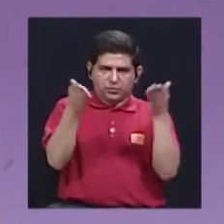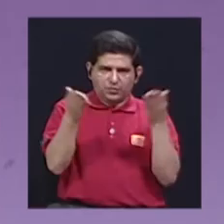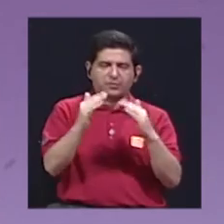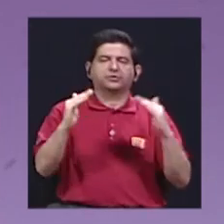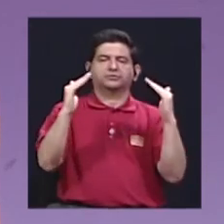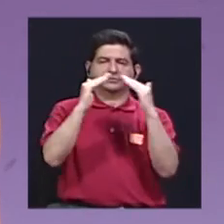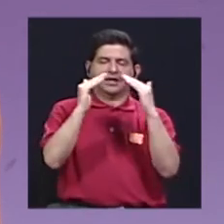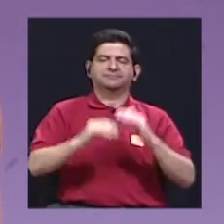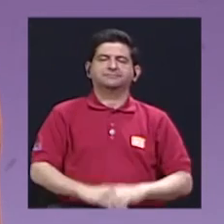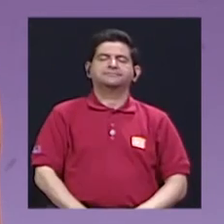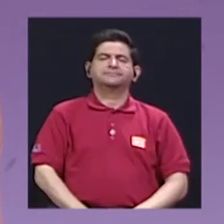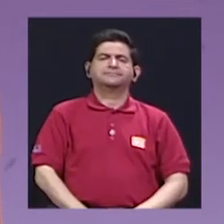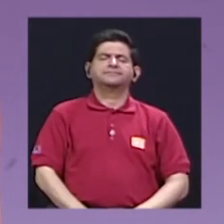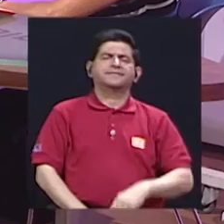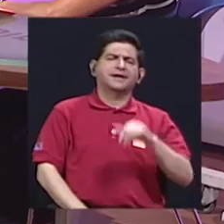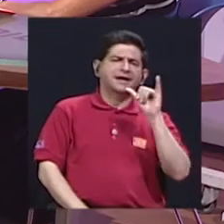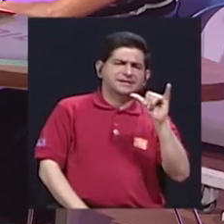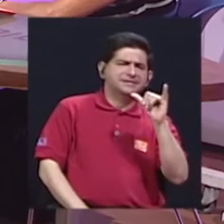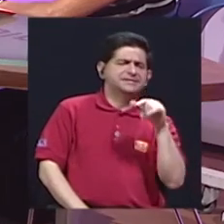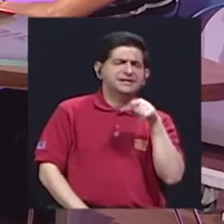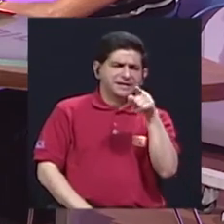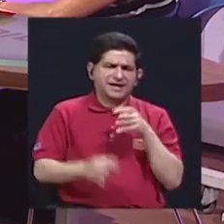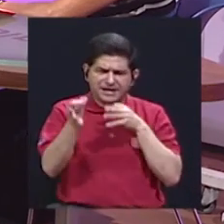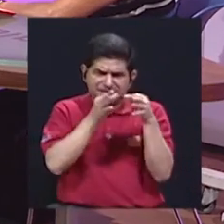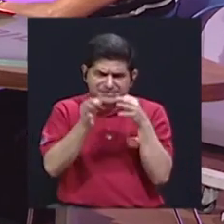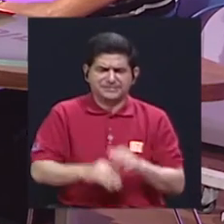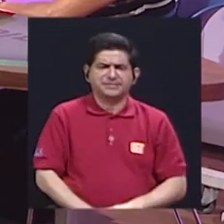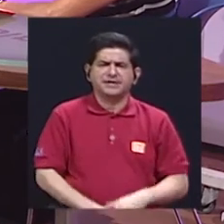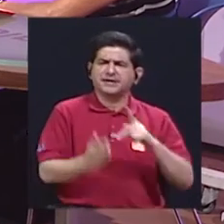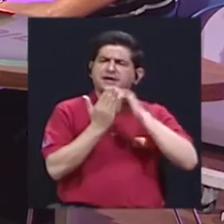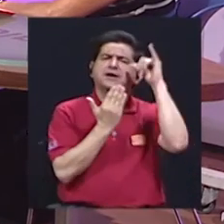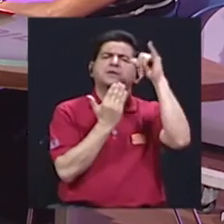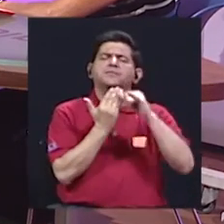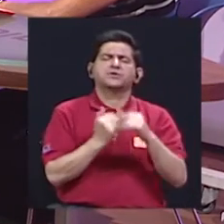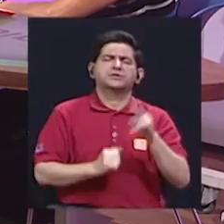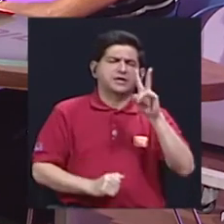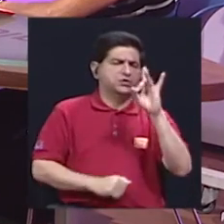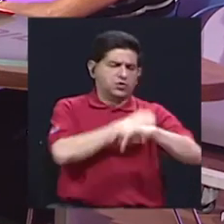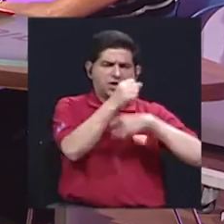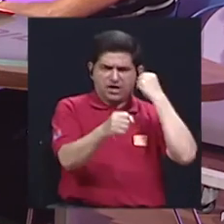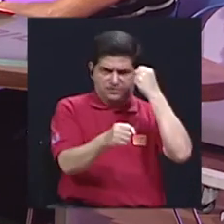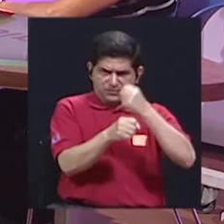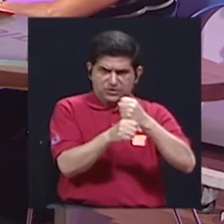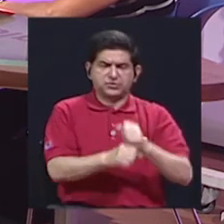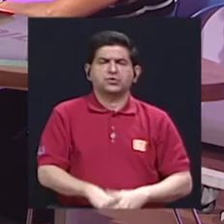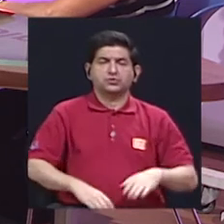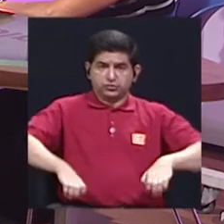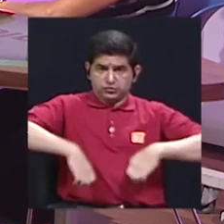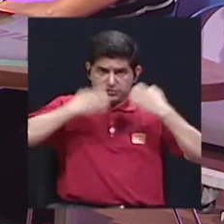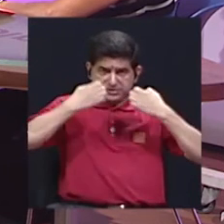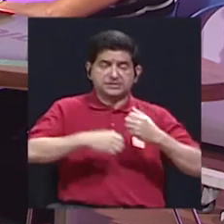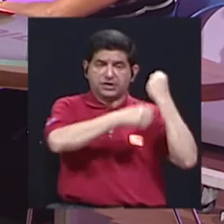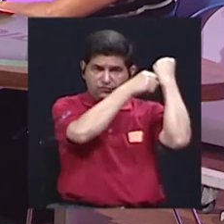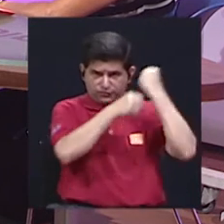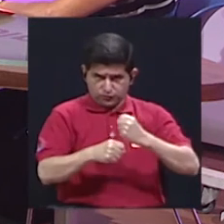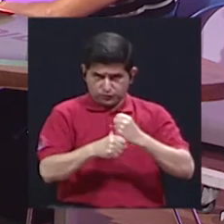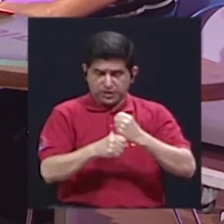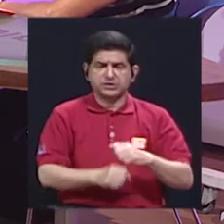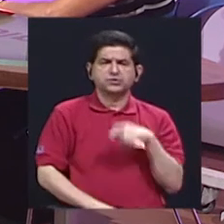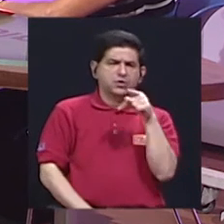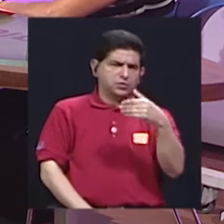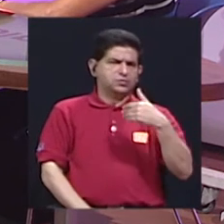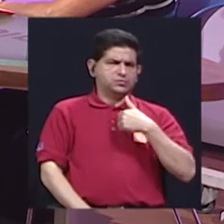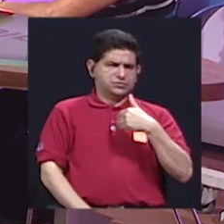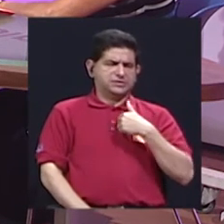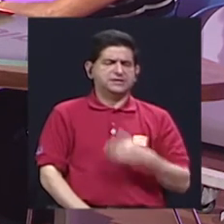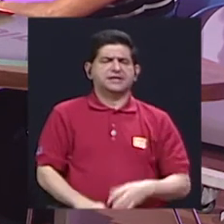vivienda yesenia explíquenos por favor cuáles son esos proyectos que estos 28 años de existencia de la fundación han